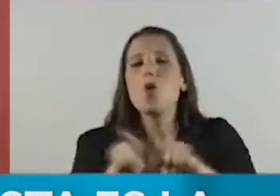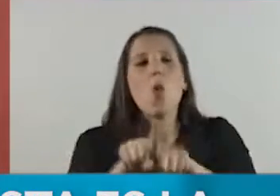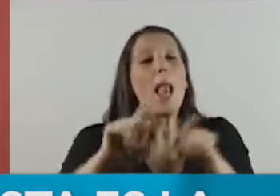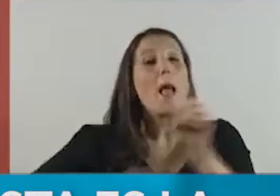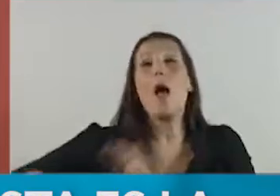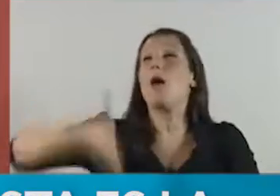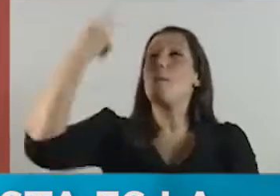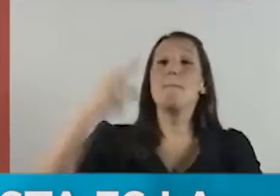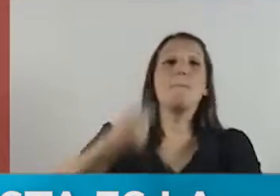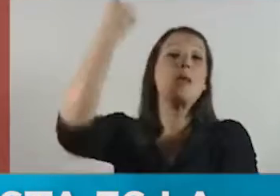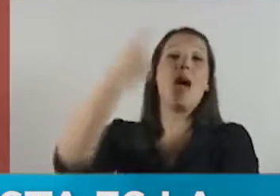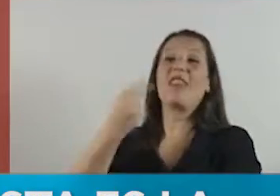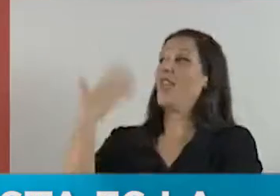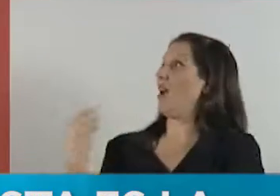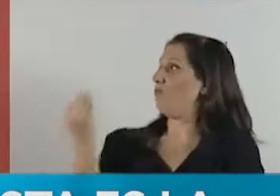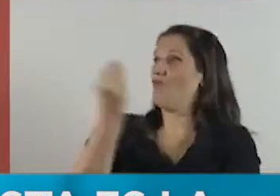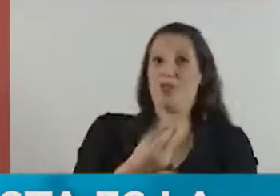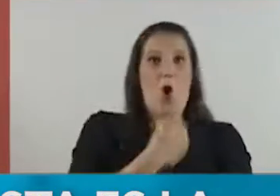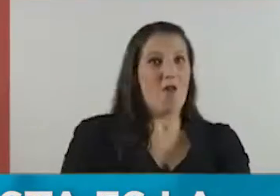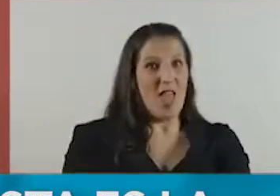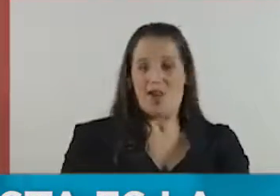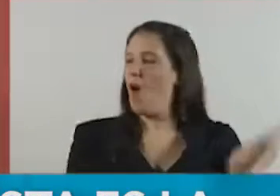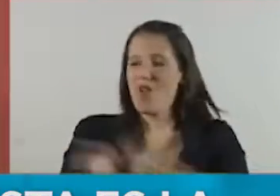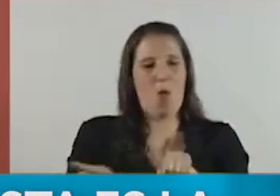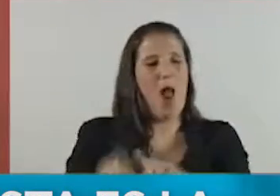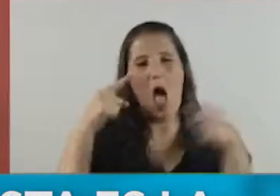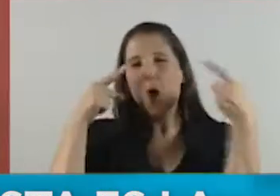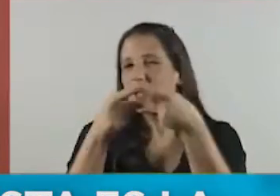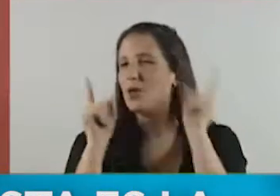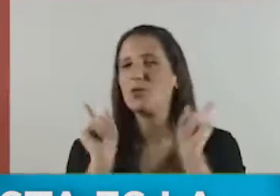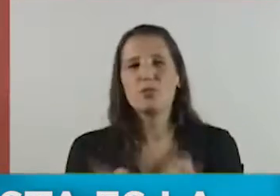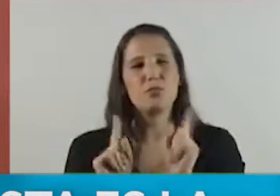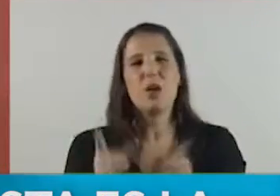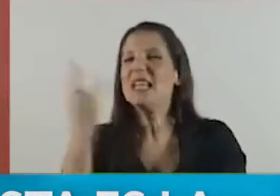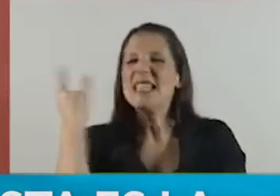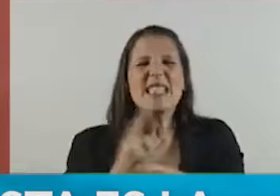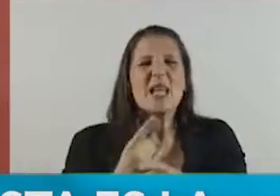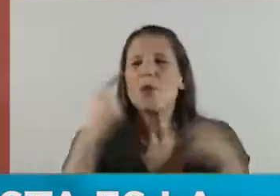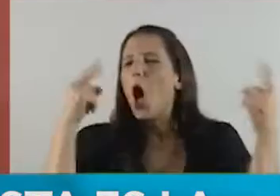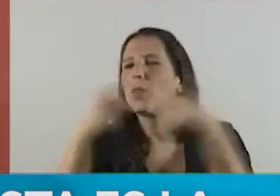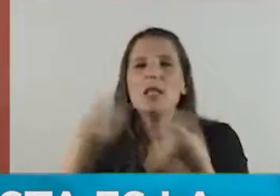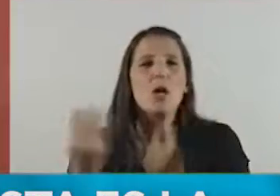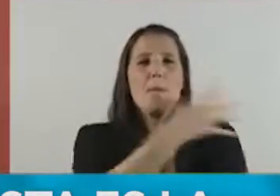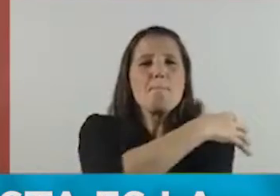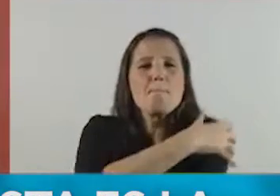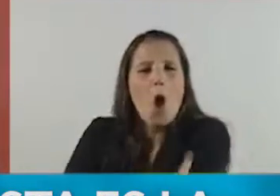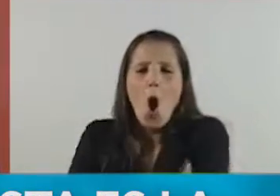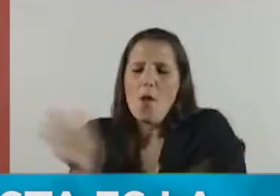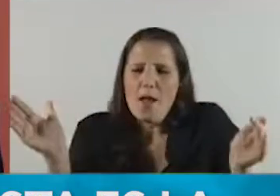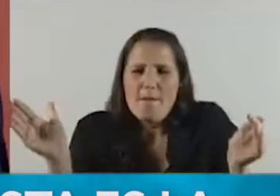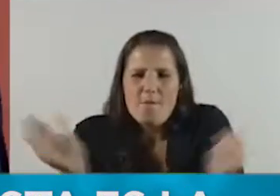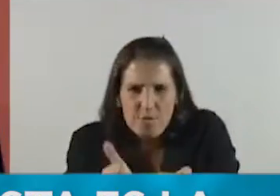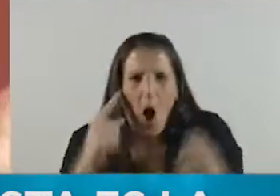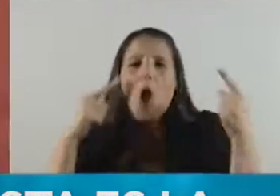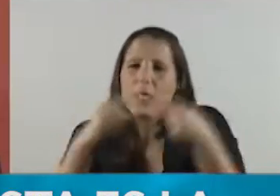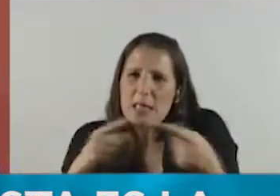nuestra meta es y va a seguir siendo siempre siempre reducir la pobreza desde que asumimos